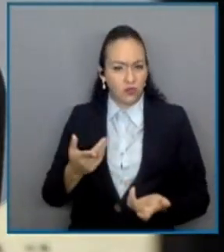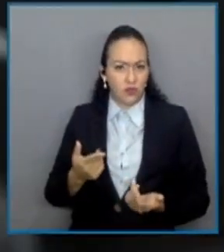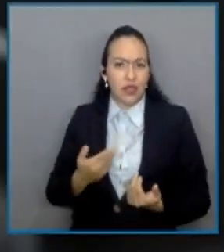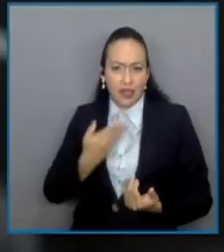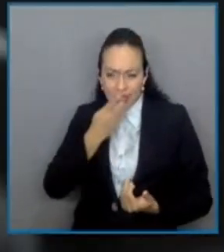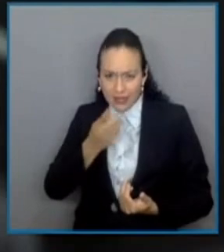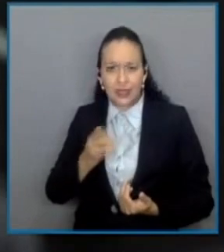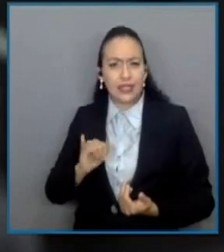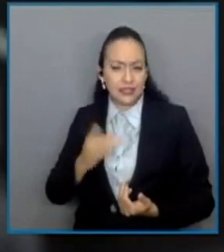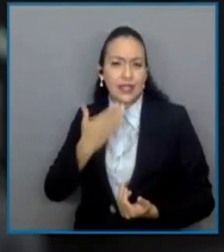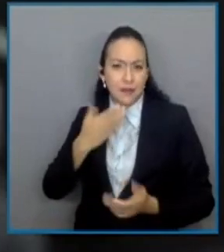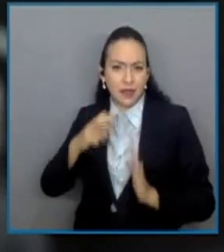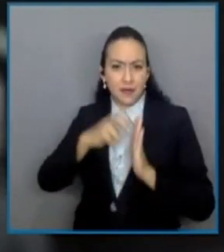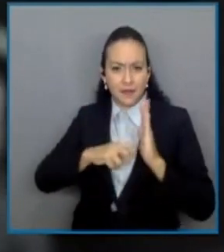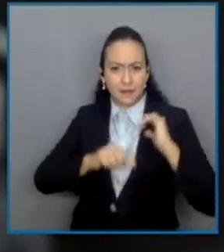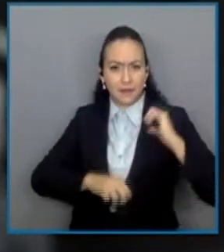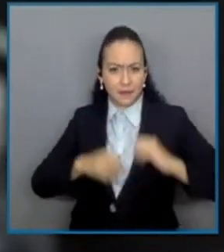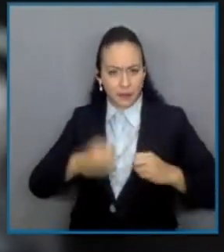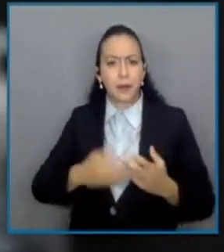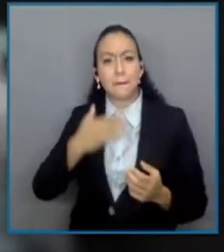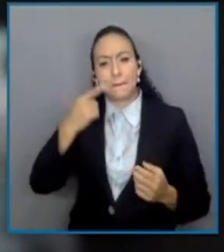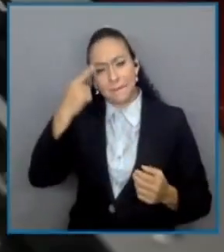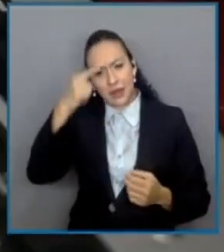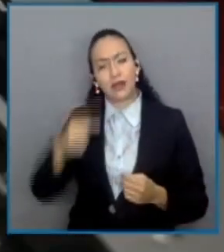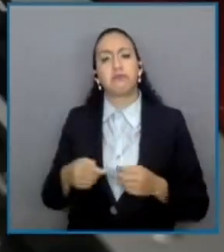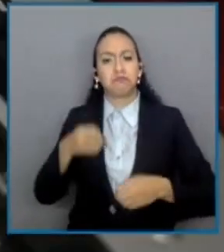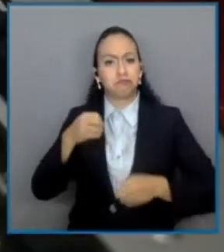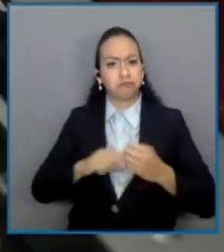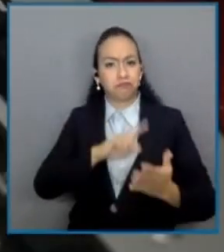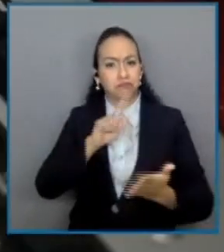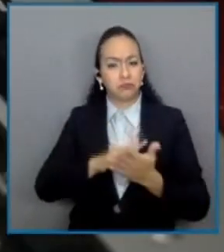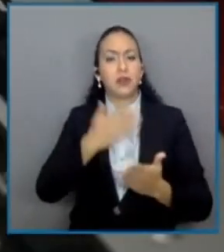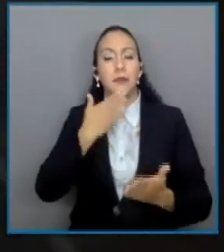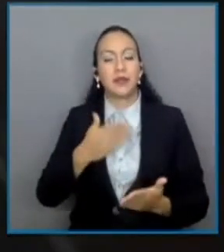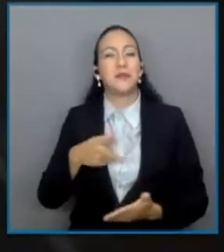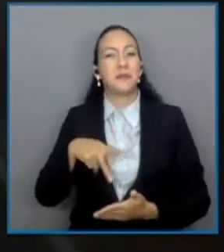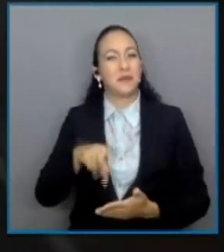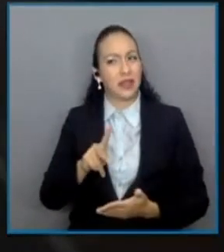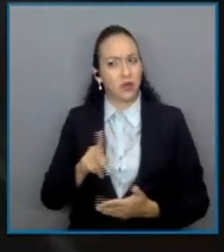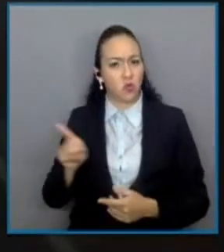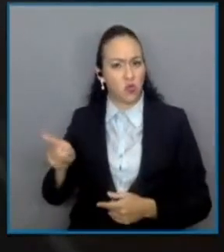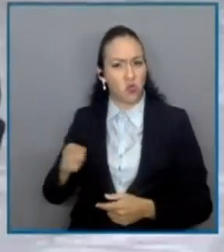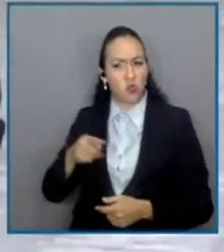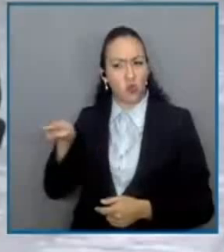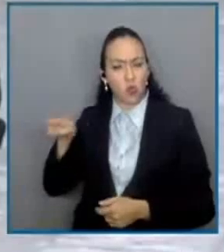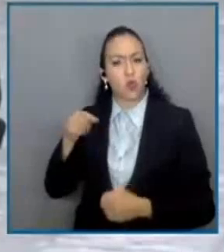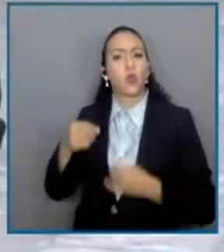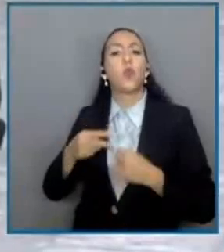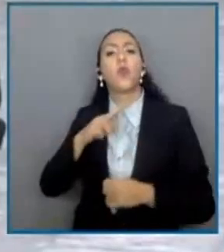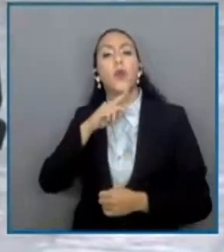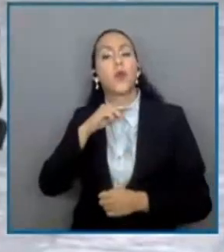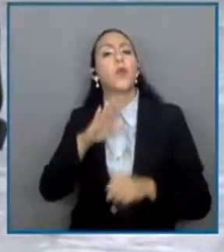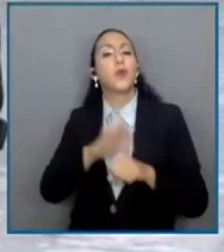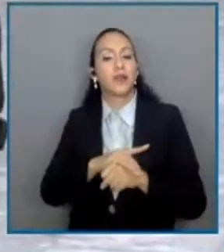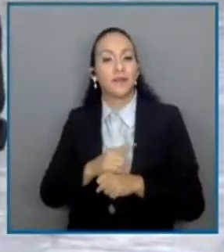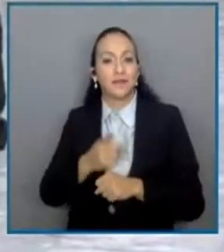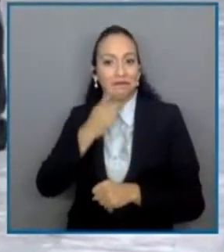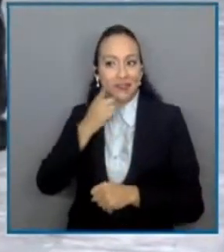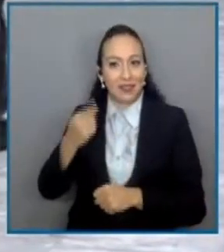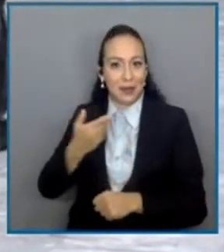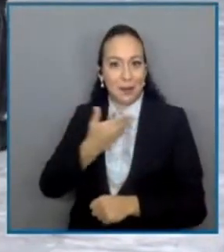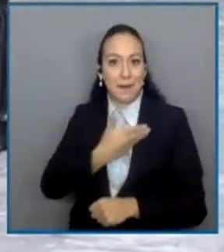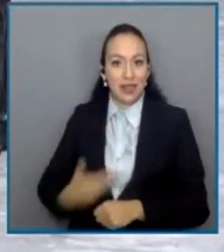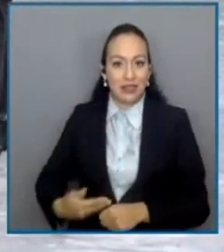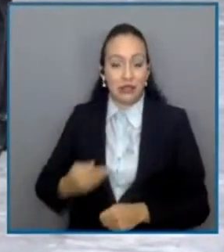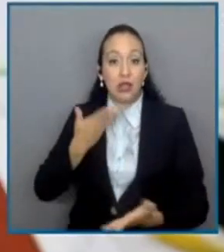judicial para lograr una justicia sólida y efectiva. Sin embargo, su preocupación va sobre el tipo de reforma que se requiere y no la